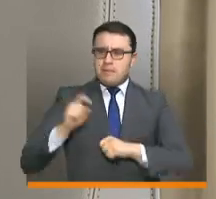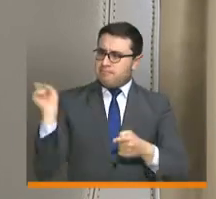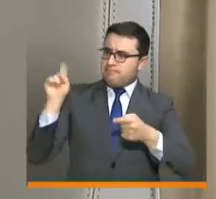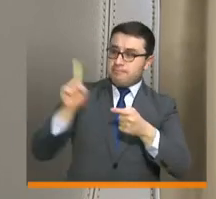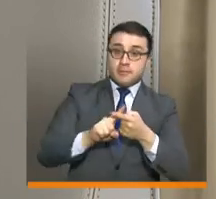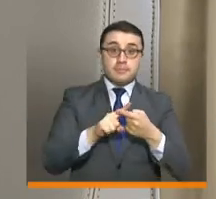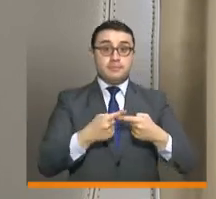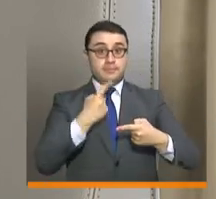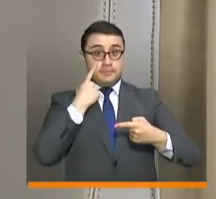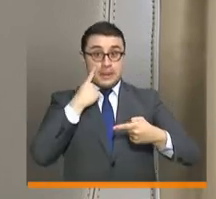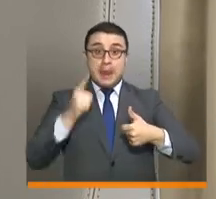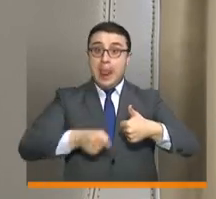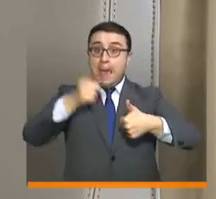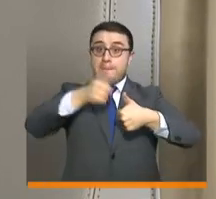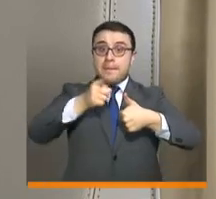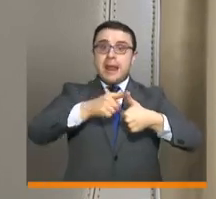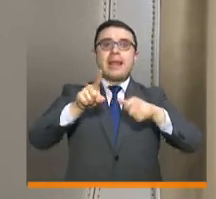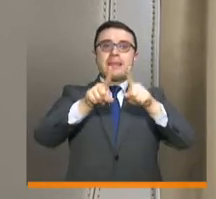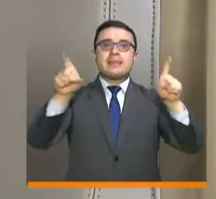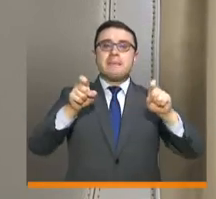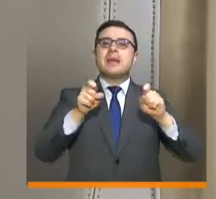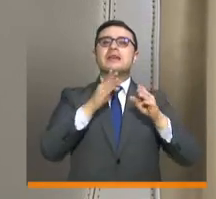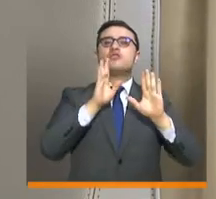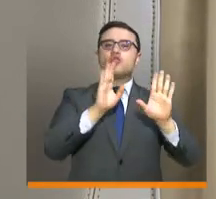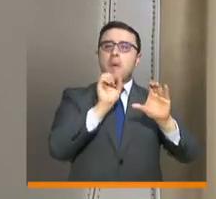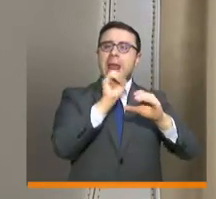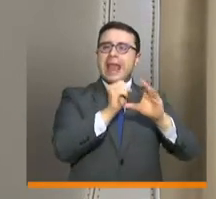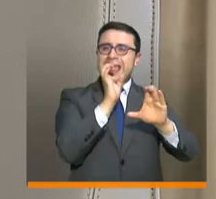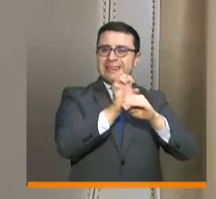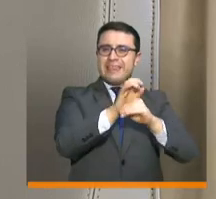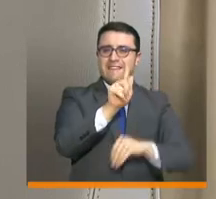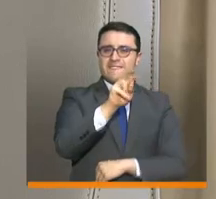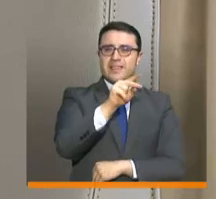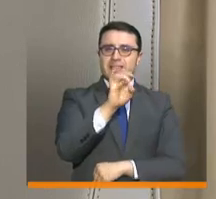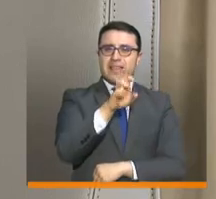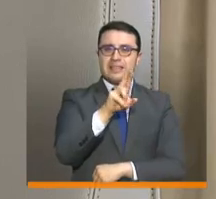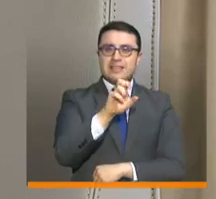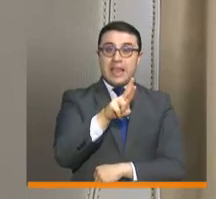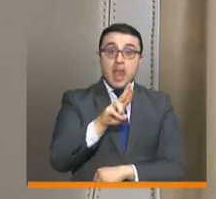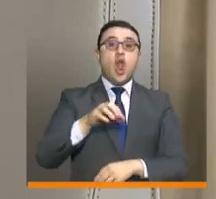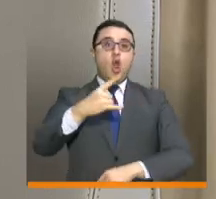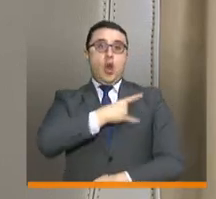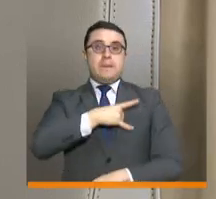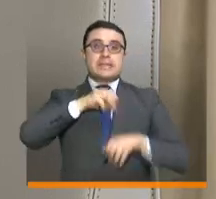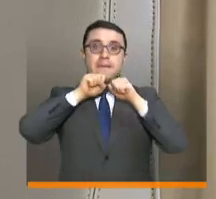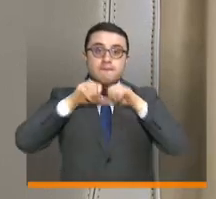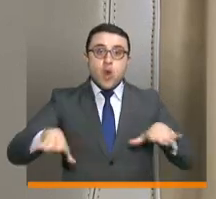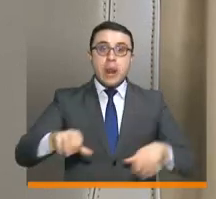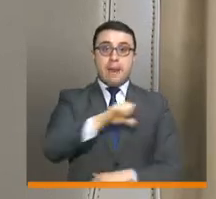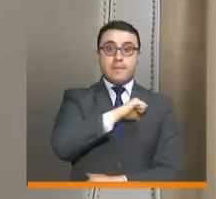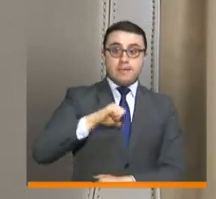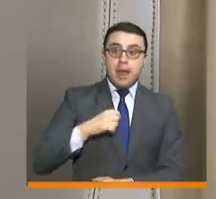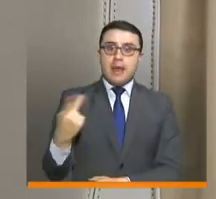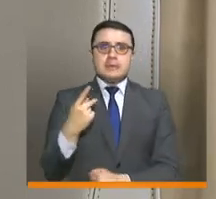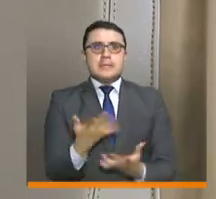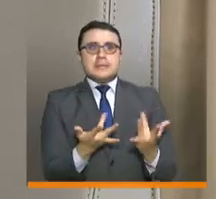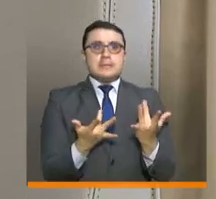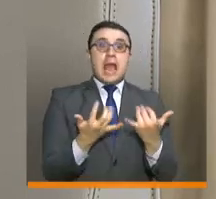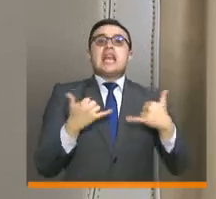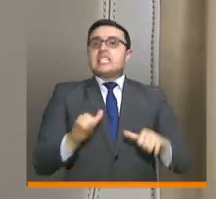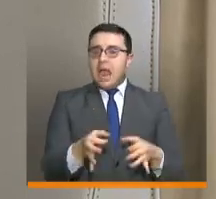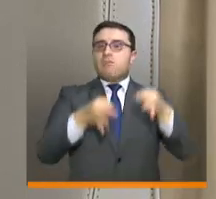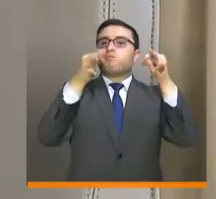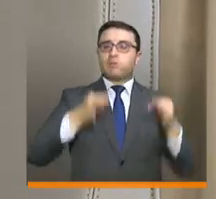La primera que usted mencionó, la línea de Findeter, la estaban esperando las universidades públicas y privadas, va hasta junio del 2021.